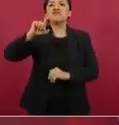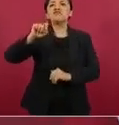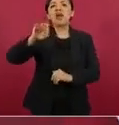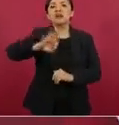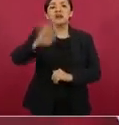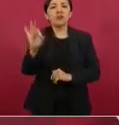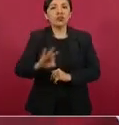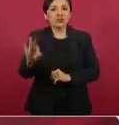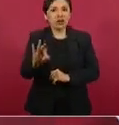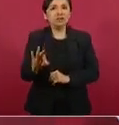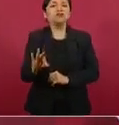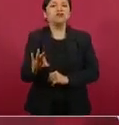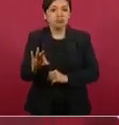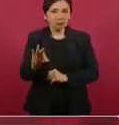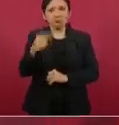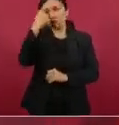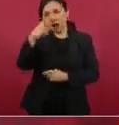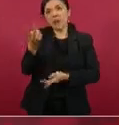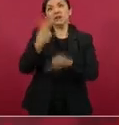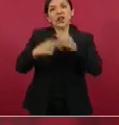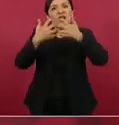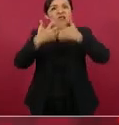20% de generación